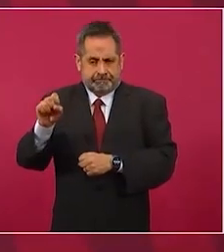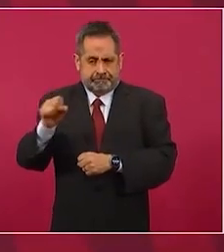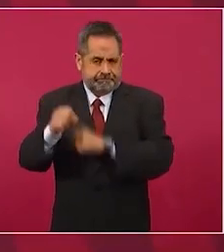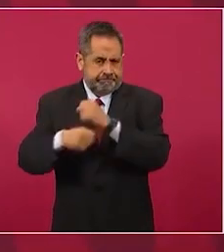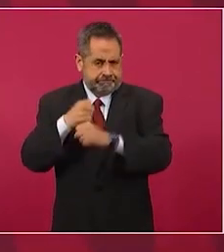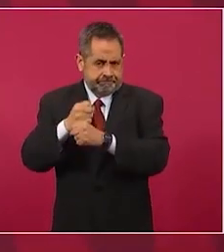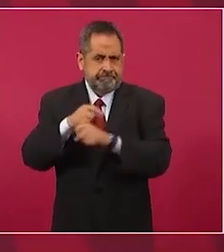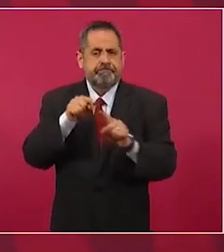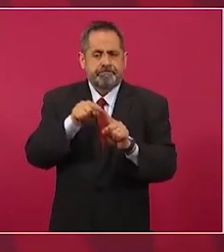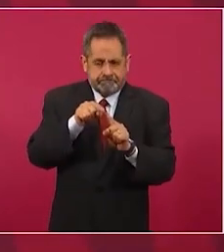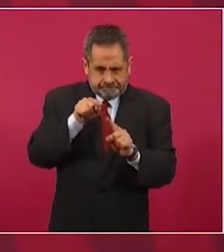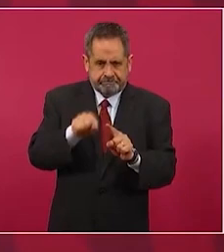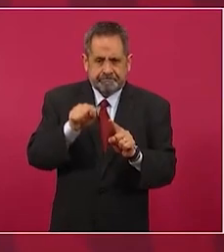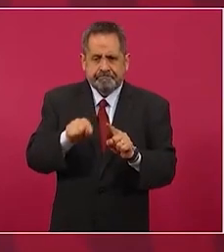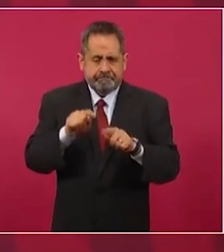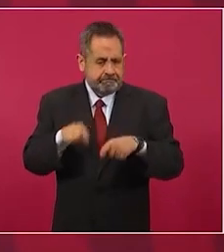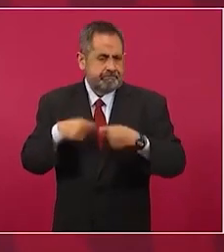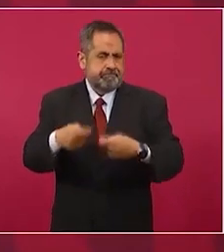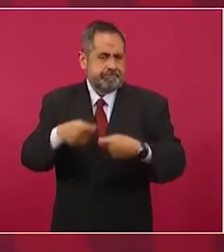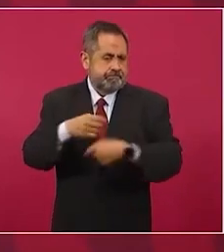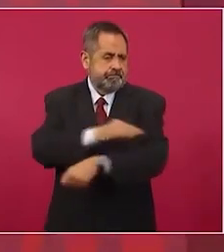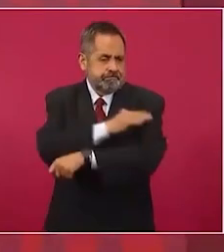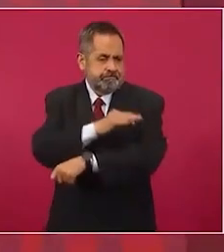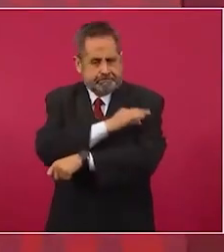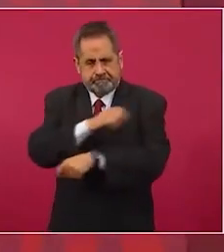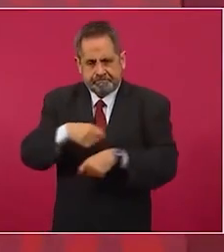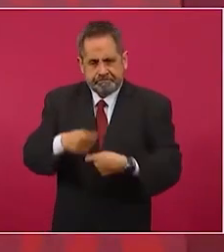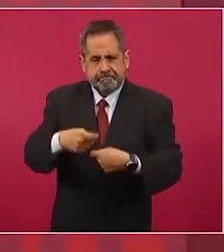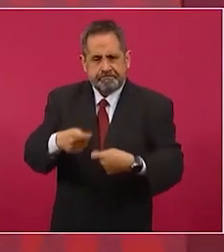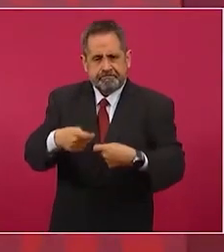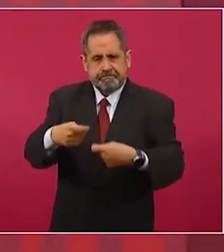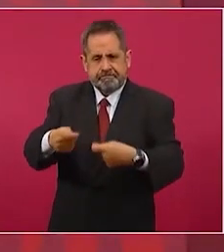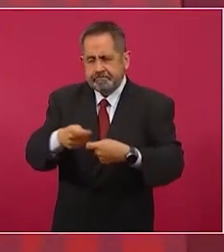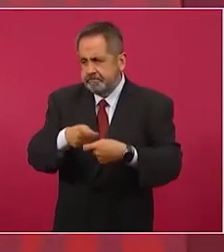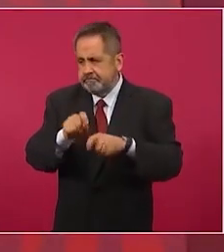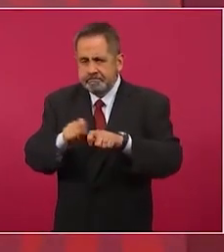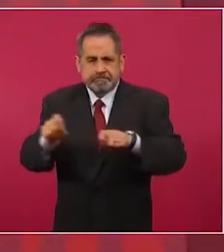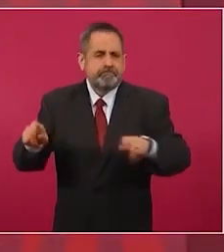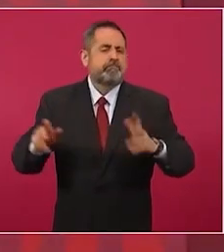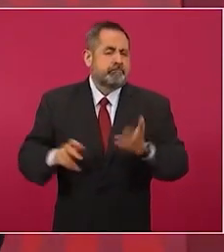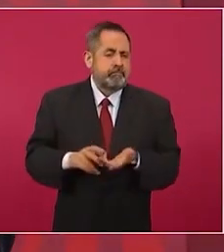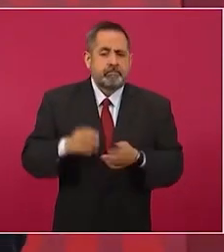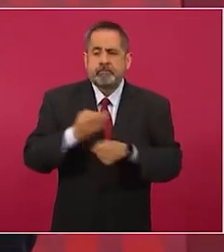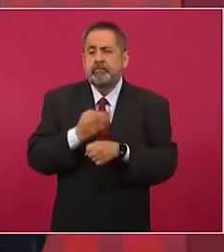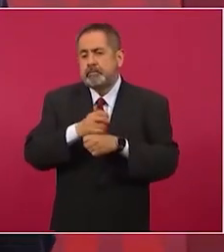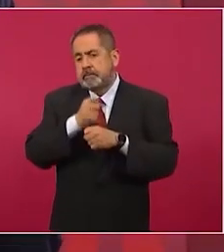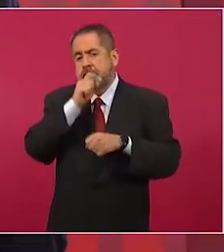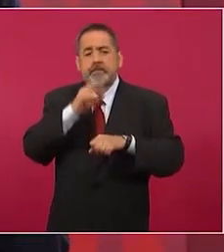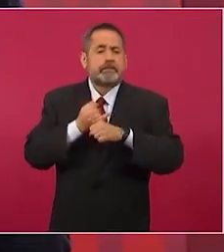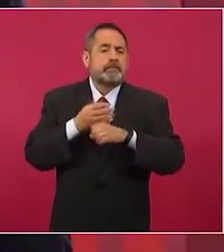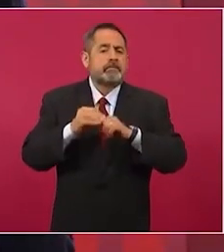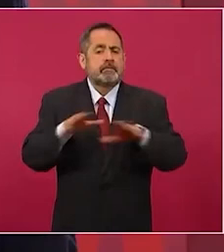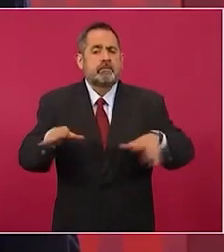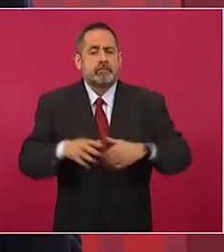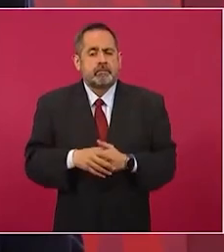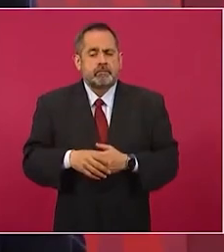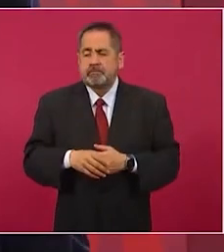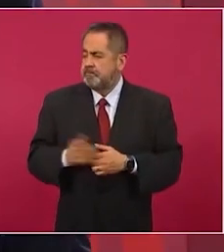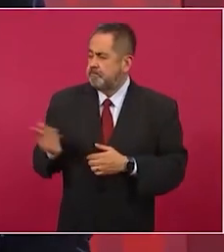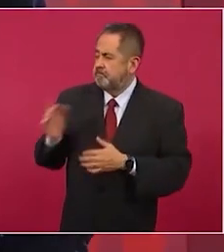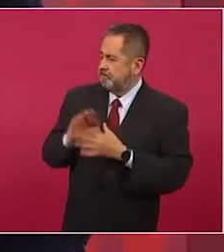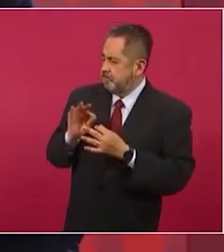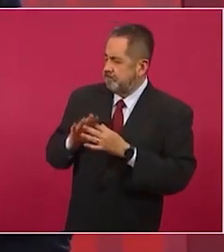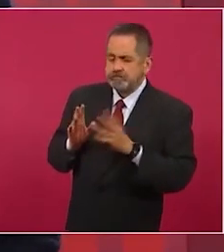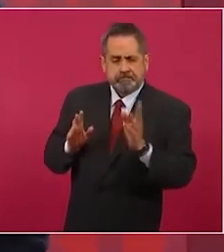ir reforzando, y aquí vamos a estar informando también lo explicó el doctor,